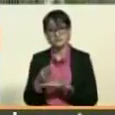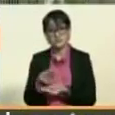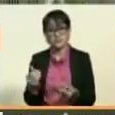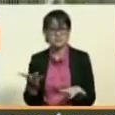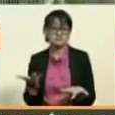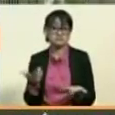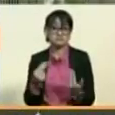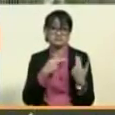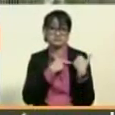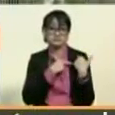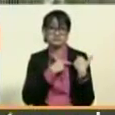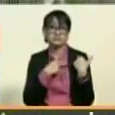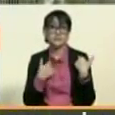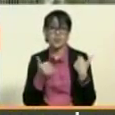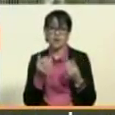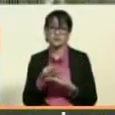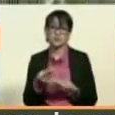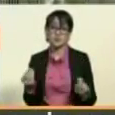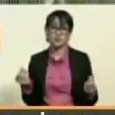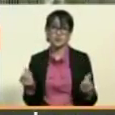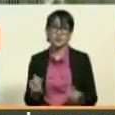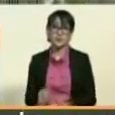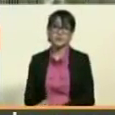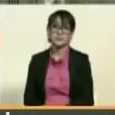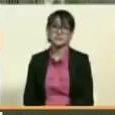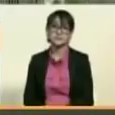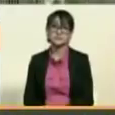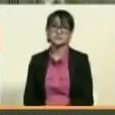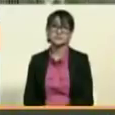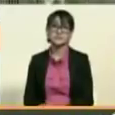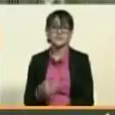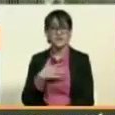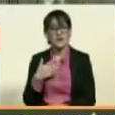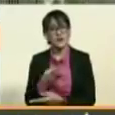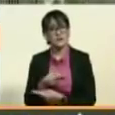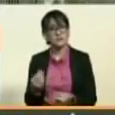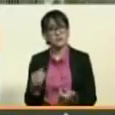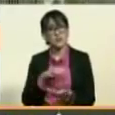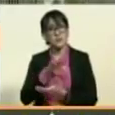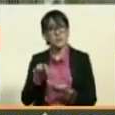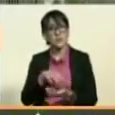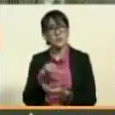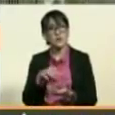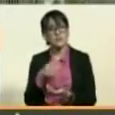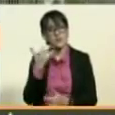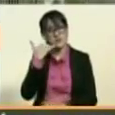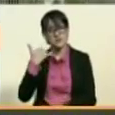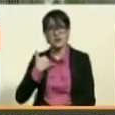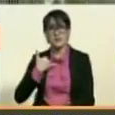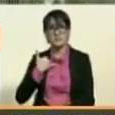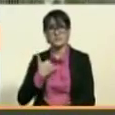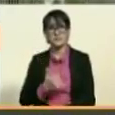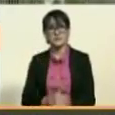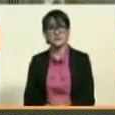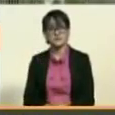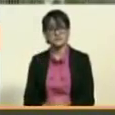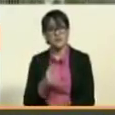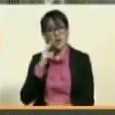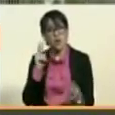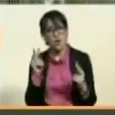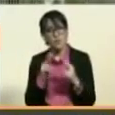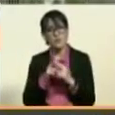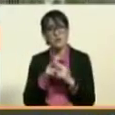manos. Yo tengo la solución. Si él quiere resolverlo, este problema, que me llame. Nos vemos